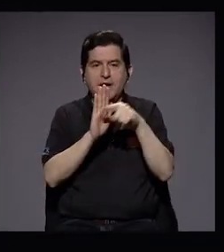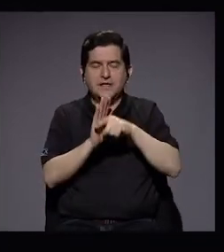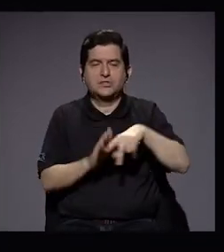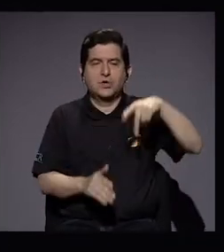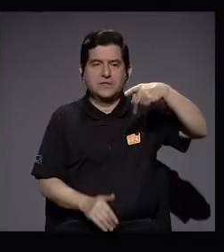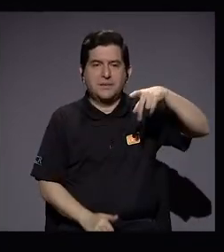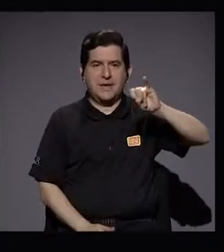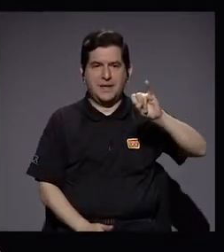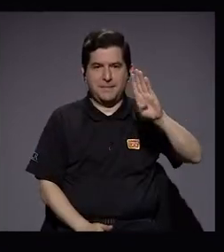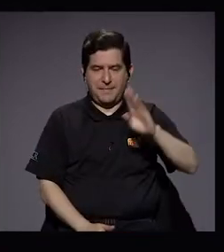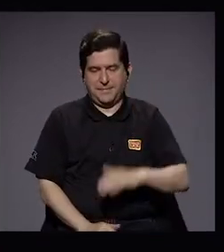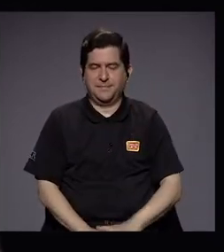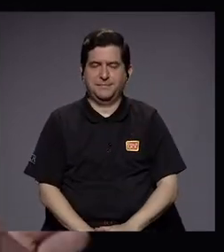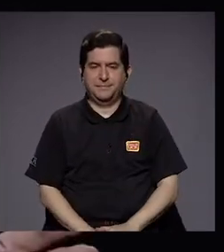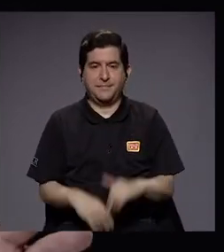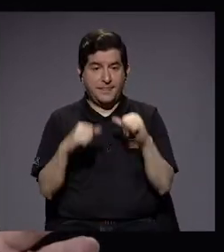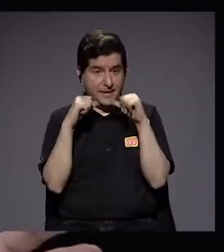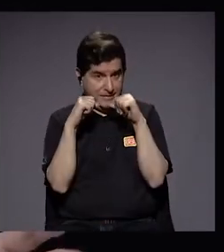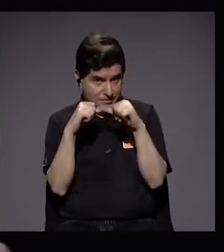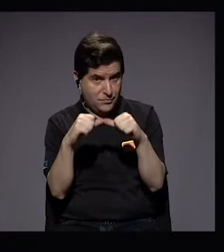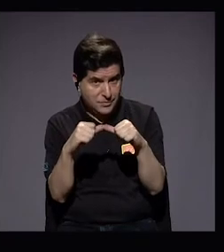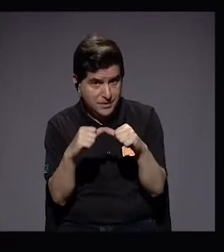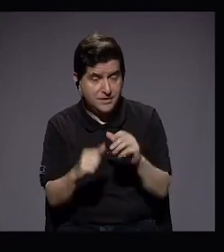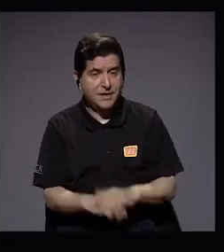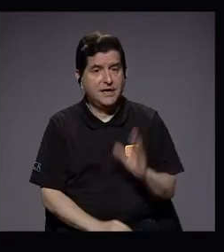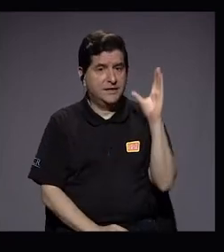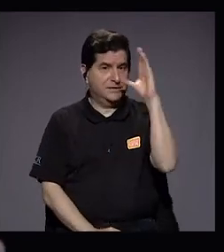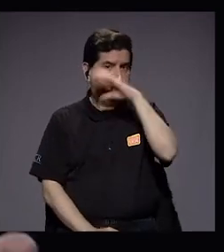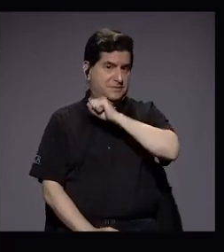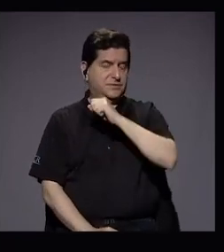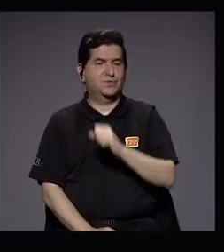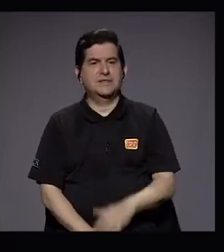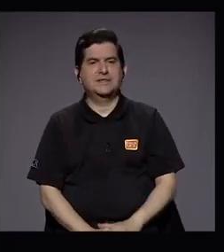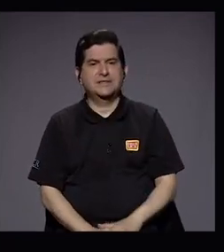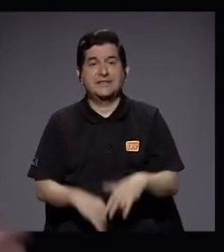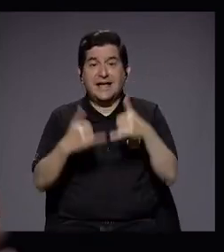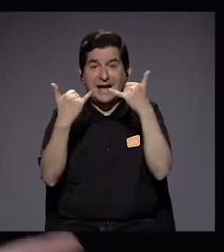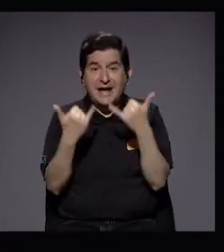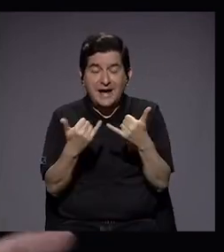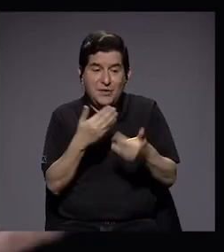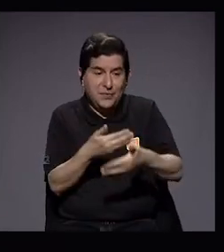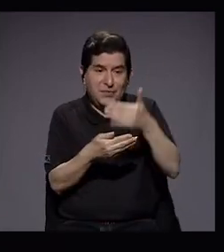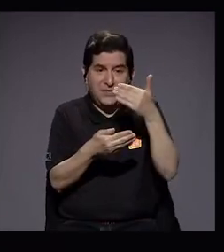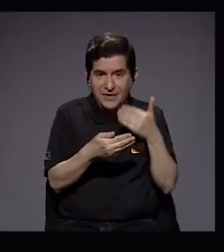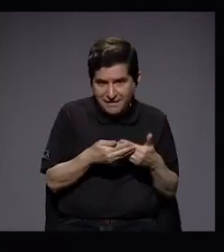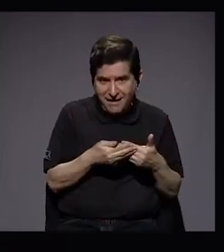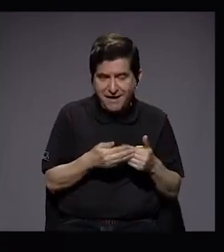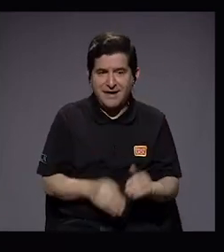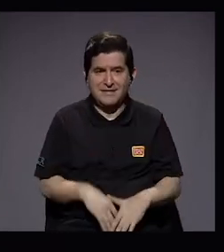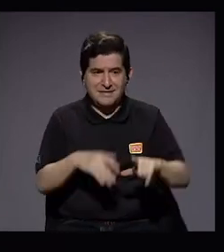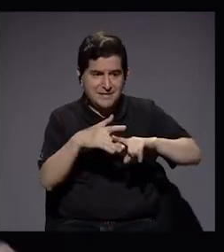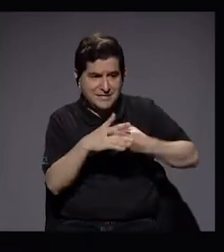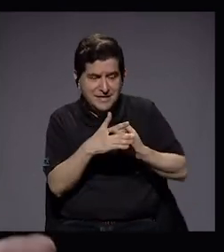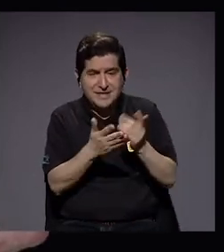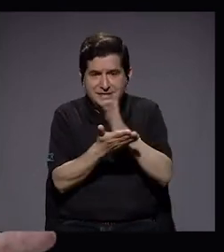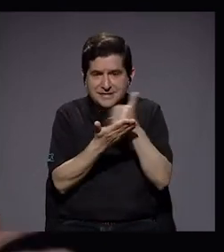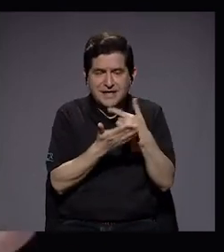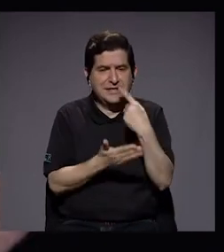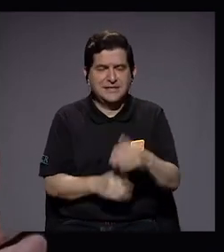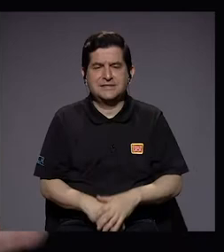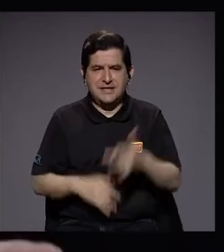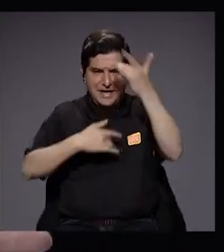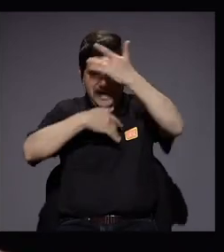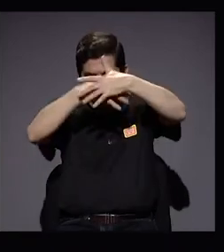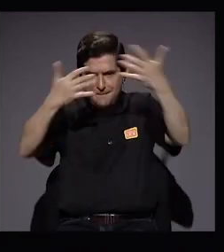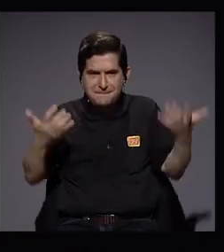de ese Producto Interno Bruto. Y si seguimos, vemos que vamos a tener que lidiar ahora, antes de arrancar este bloque, decíamos que es